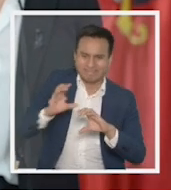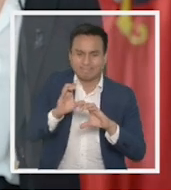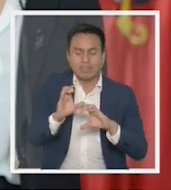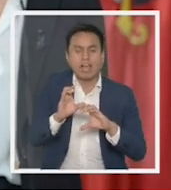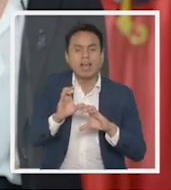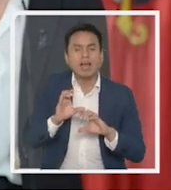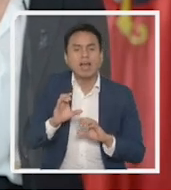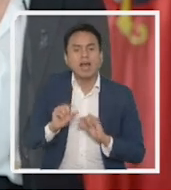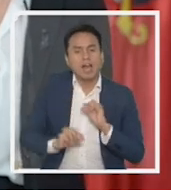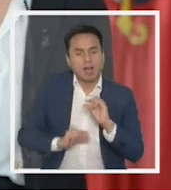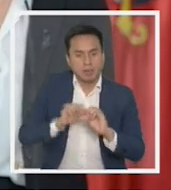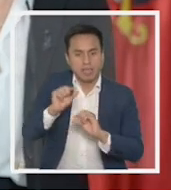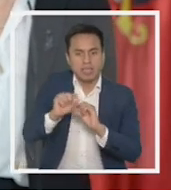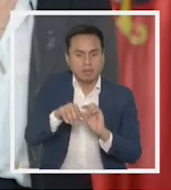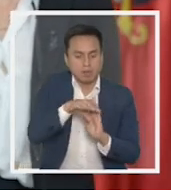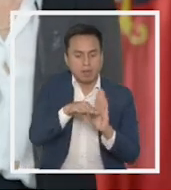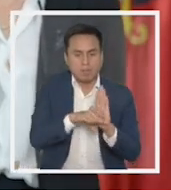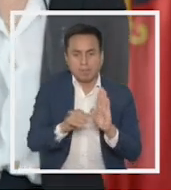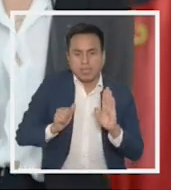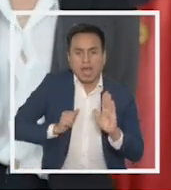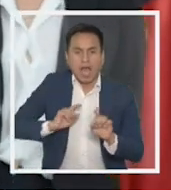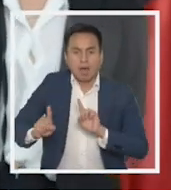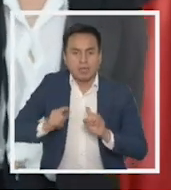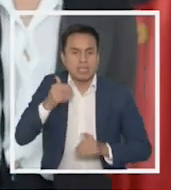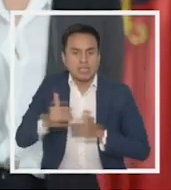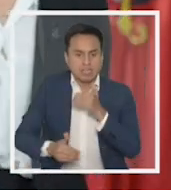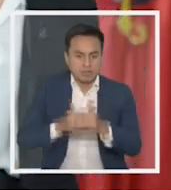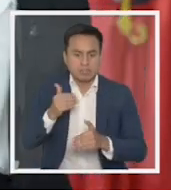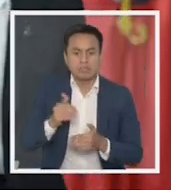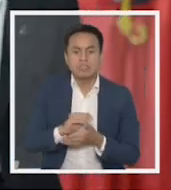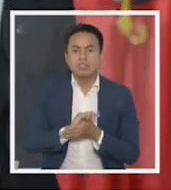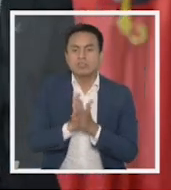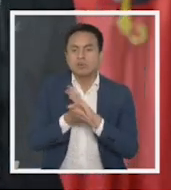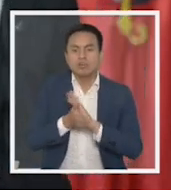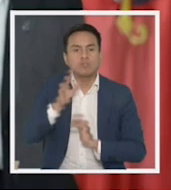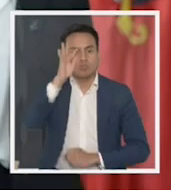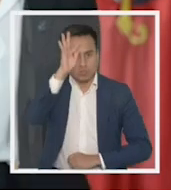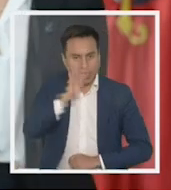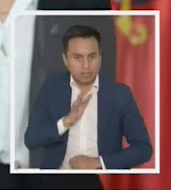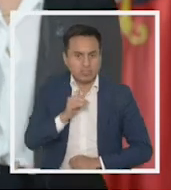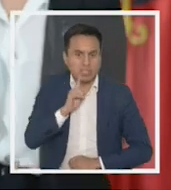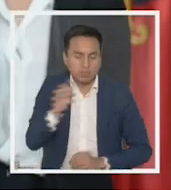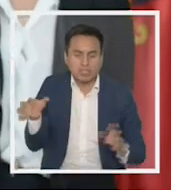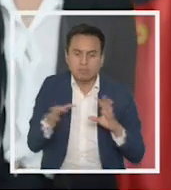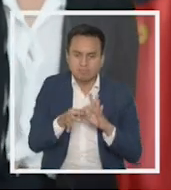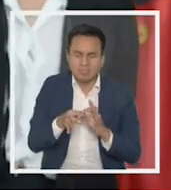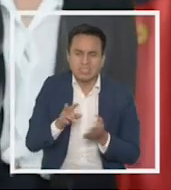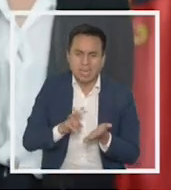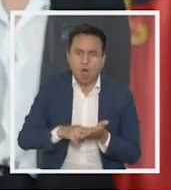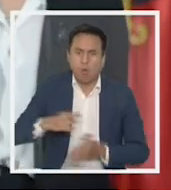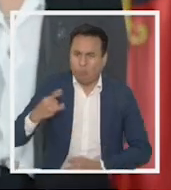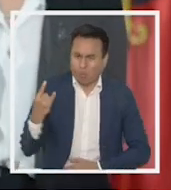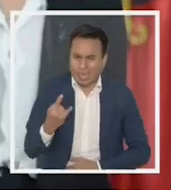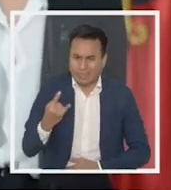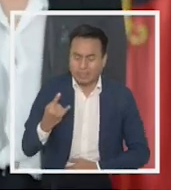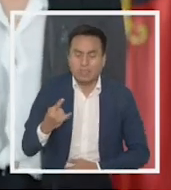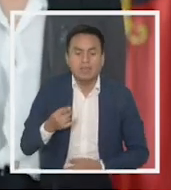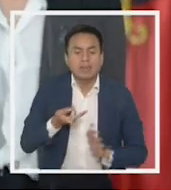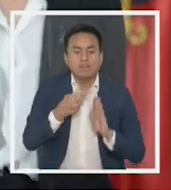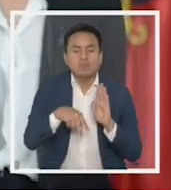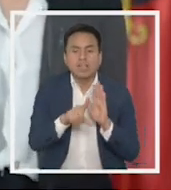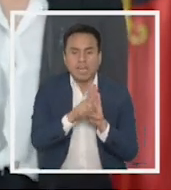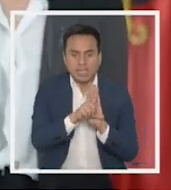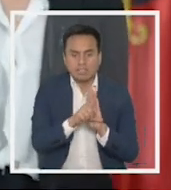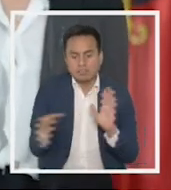que para todos los funcionarios tienen sentido de urgencia, y las reformas legales que lo dispongan, financiándose